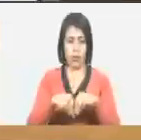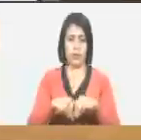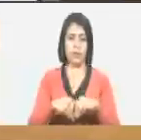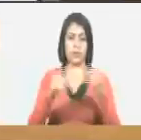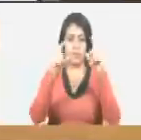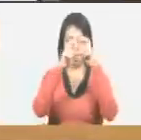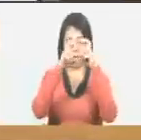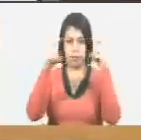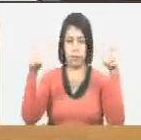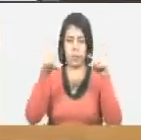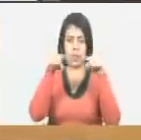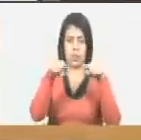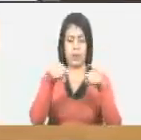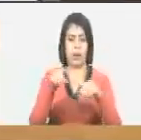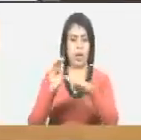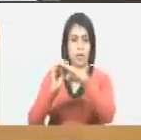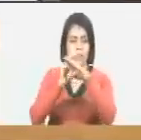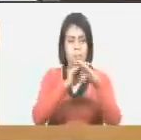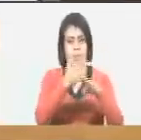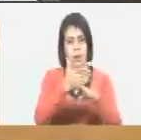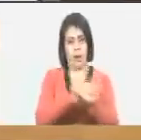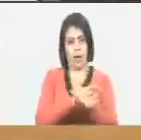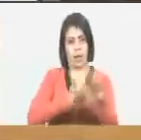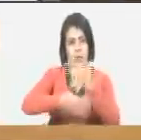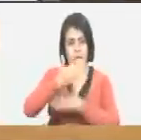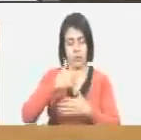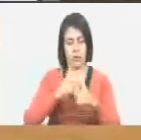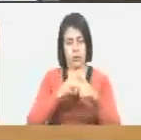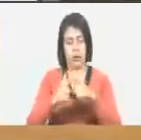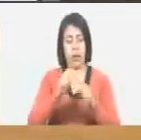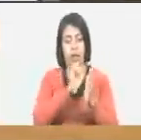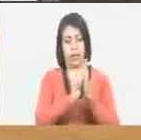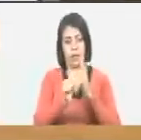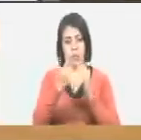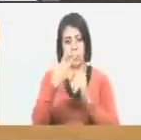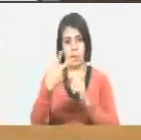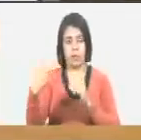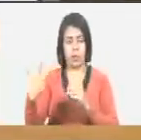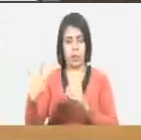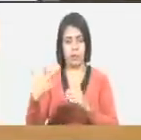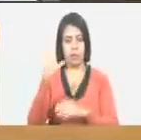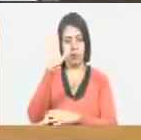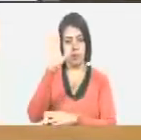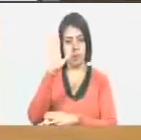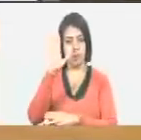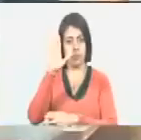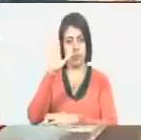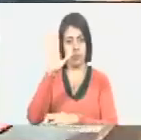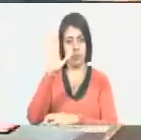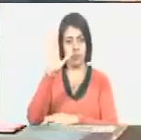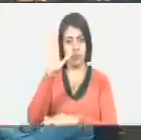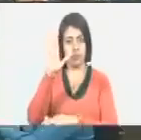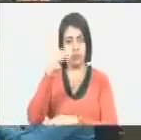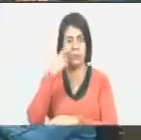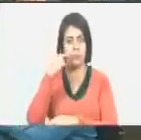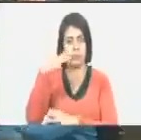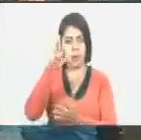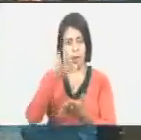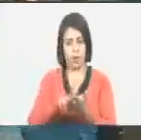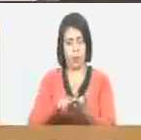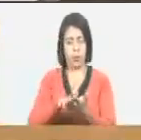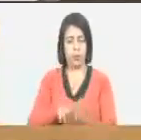el epígrafe señalado para titular el artículo 23, sírvanse a manifestar con la señal de costumbre. Queda